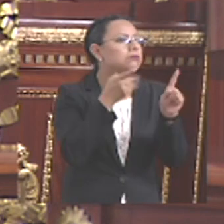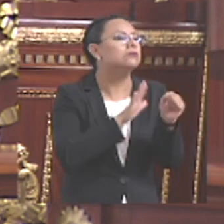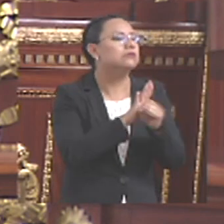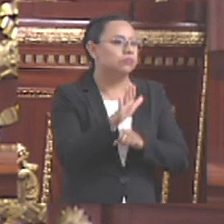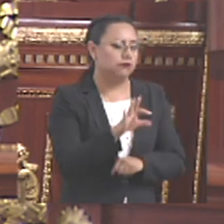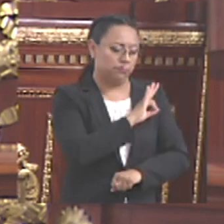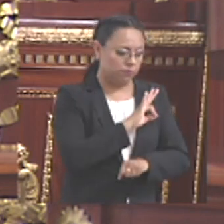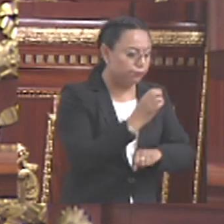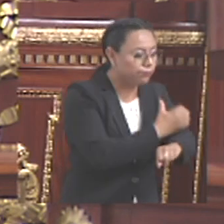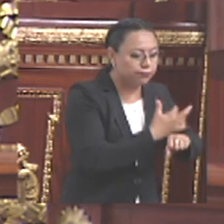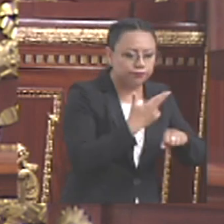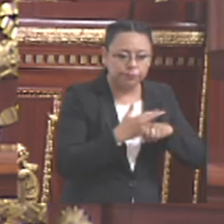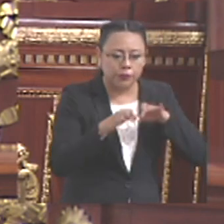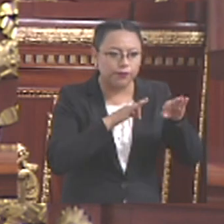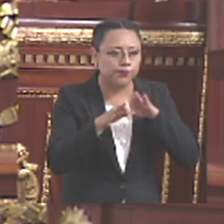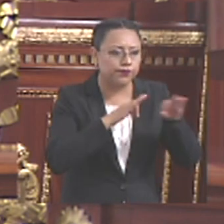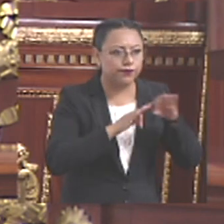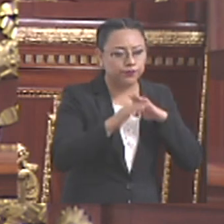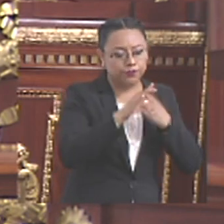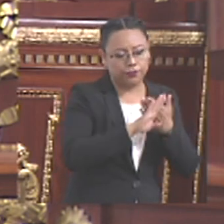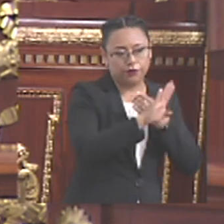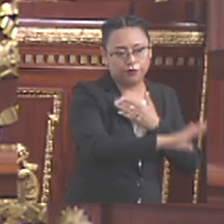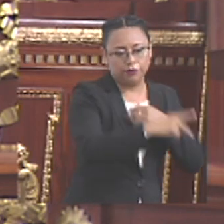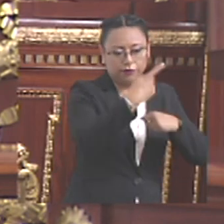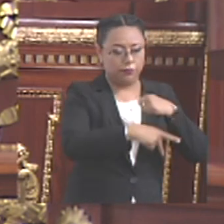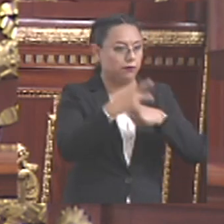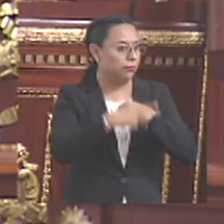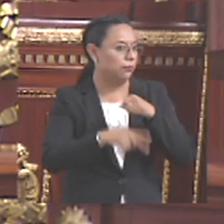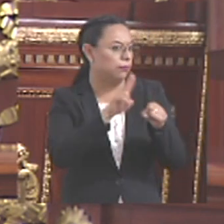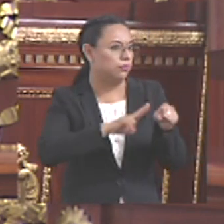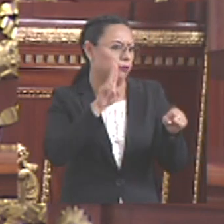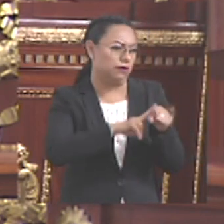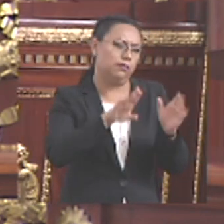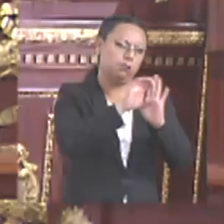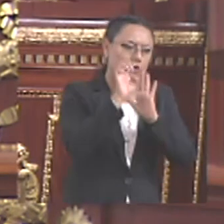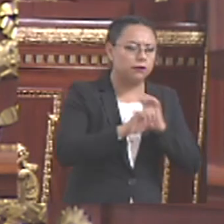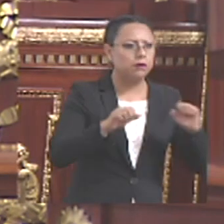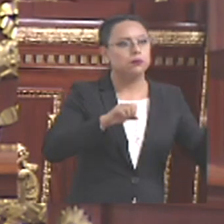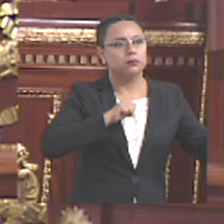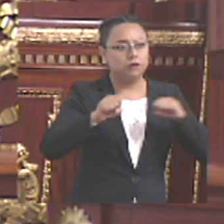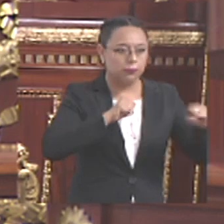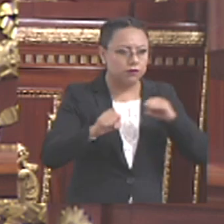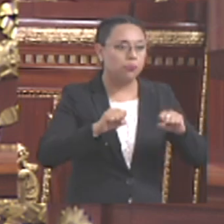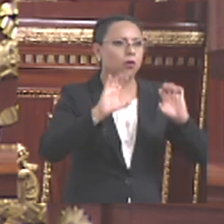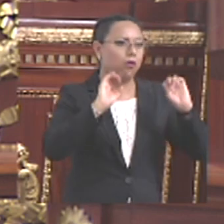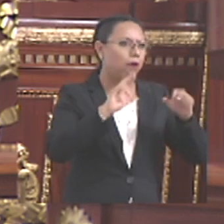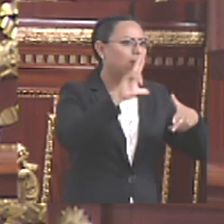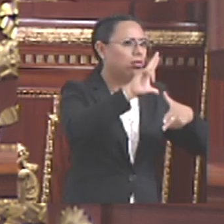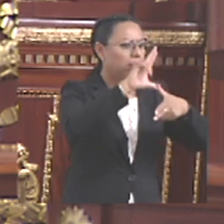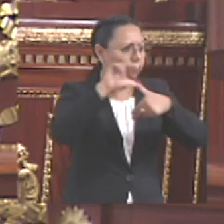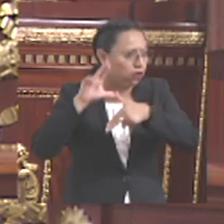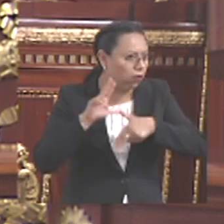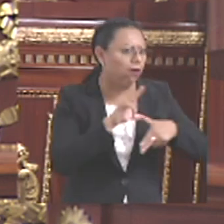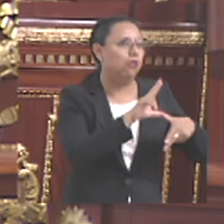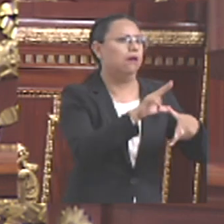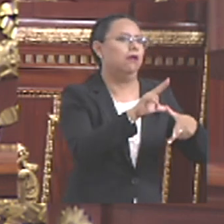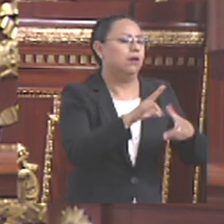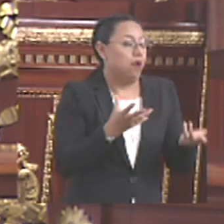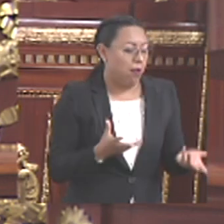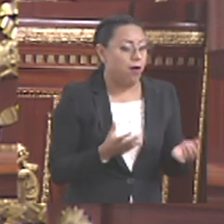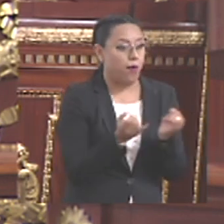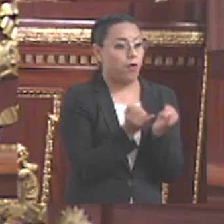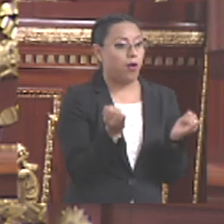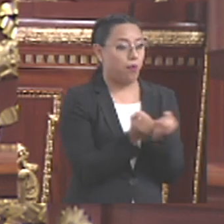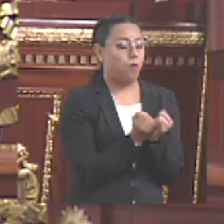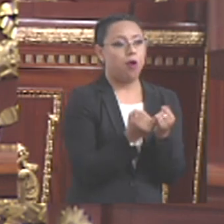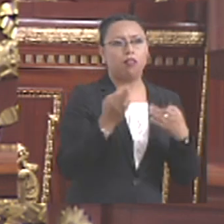de la población contra los peligros de origen natural como son sismos o huracanes, o aquellos originados